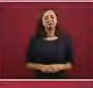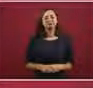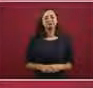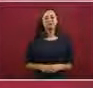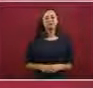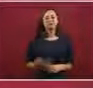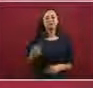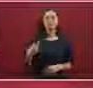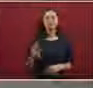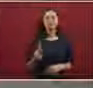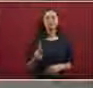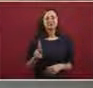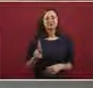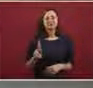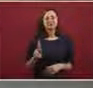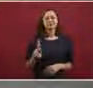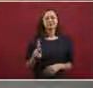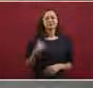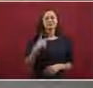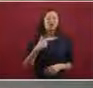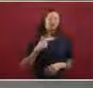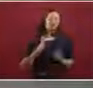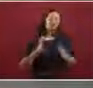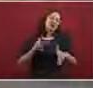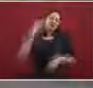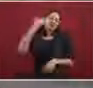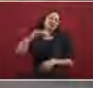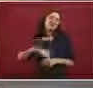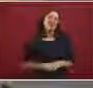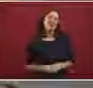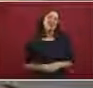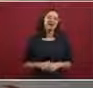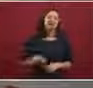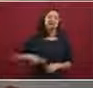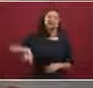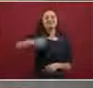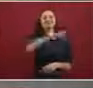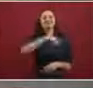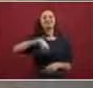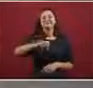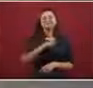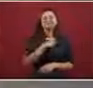lo supe por anticipado, porque hasta se burlaban.